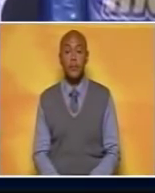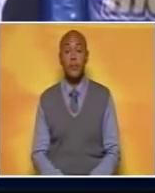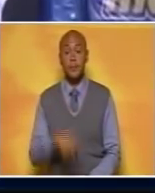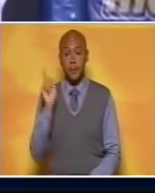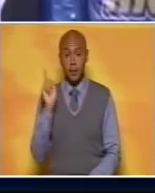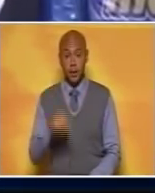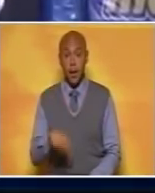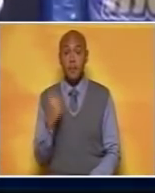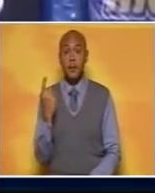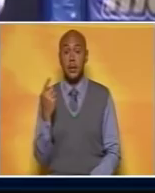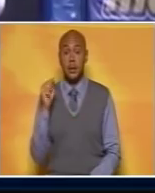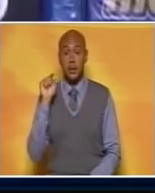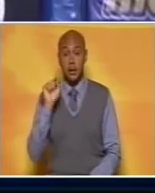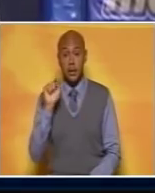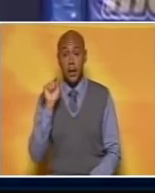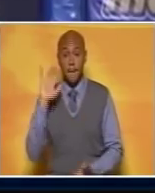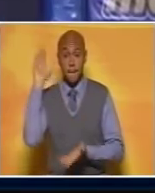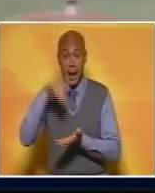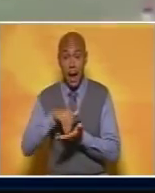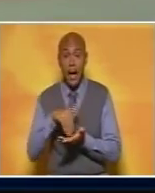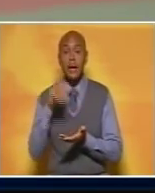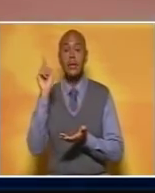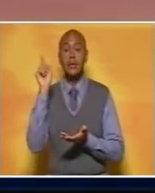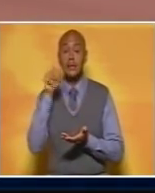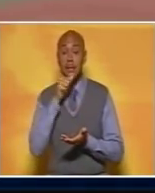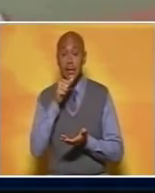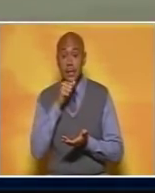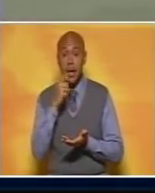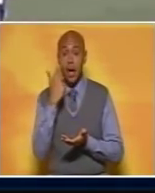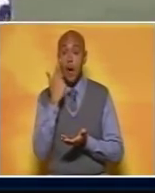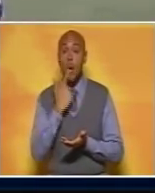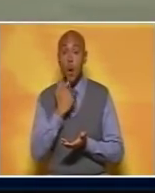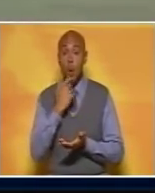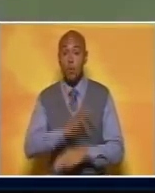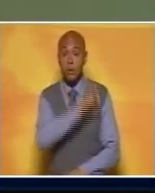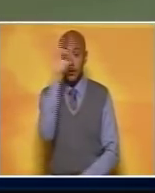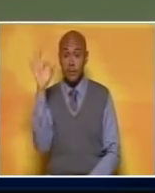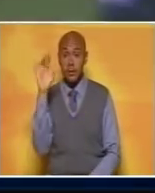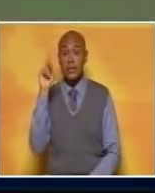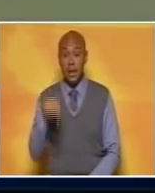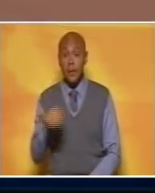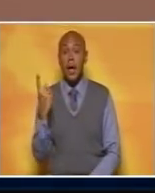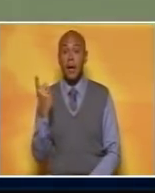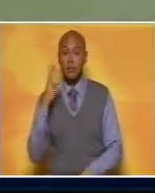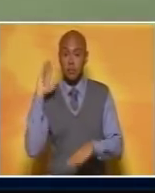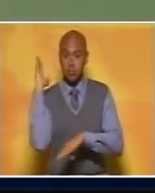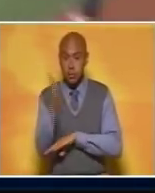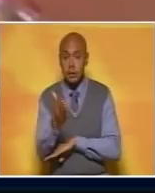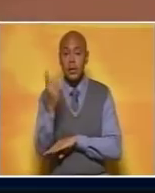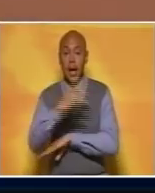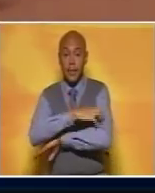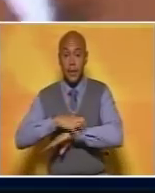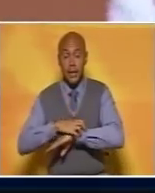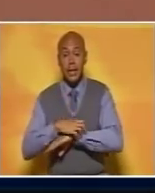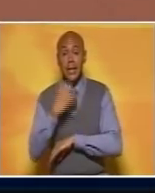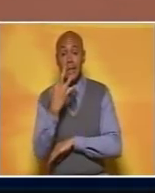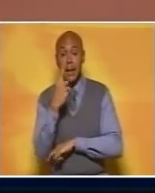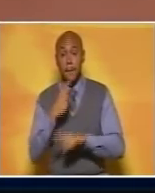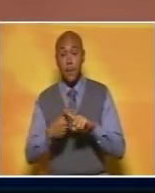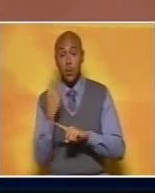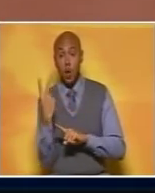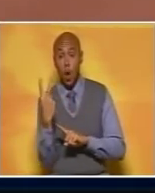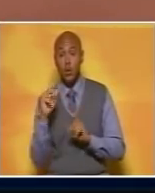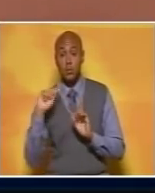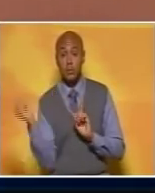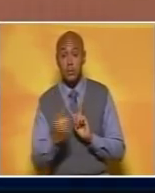Y en el José Pérez Colmenares de Maracay, los Pájaros Rojos frenaron a los Tigres de Aragua y los vencieron 3 carreras por